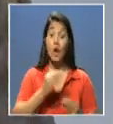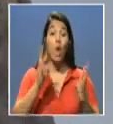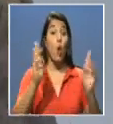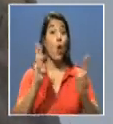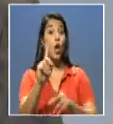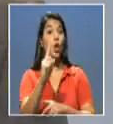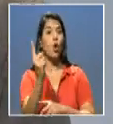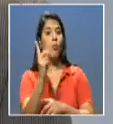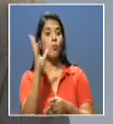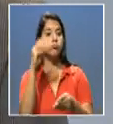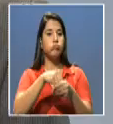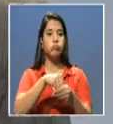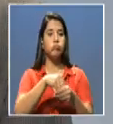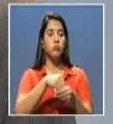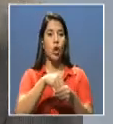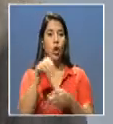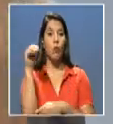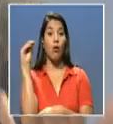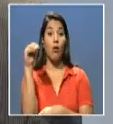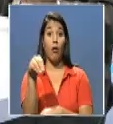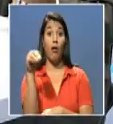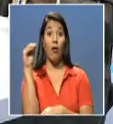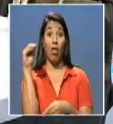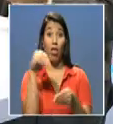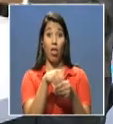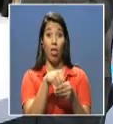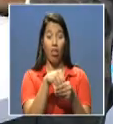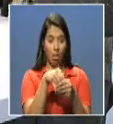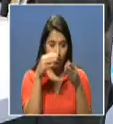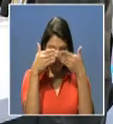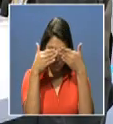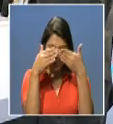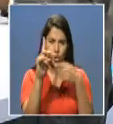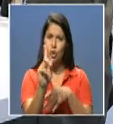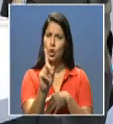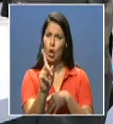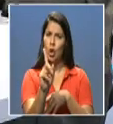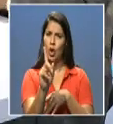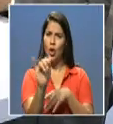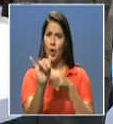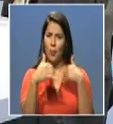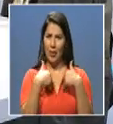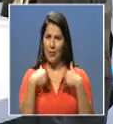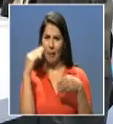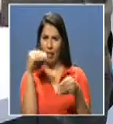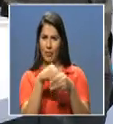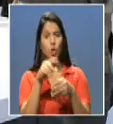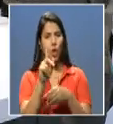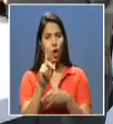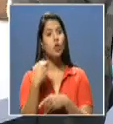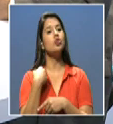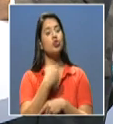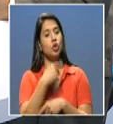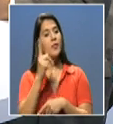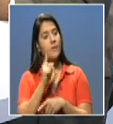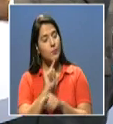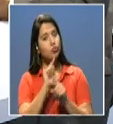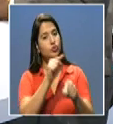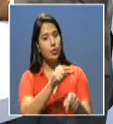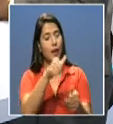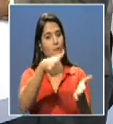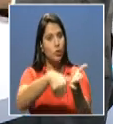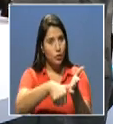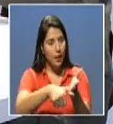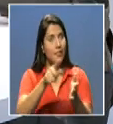el avestruz, que es meter la cabeza y dejar el cuerpo, ¿no? Los ciudadanos tenemos que ir a votar, tenemos que pensar en nuestro voto